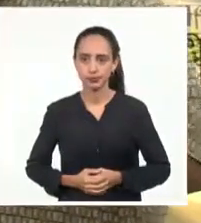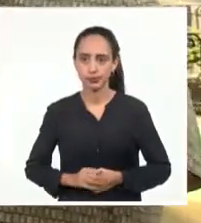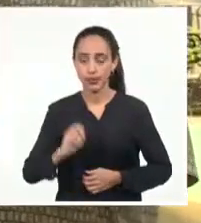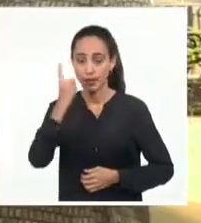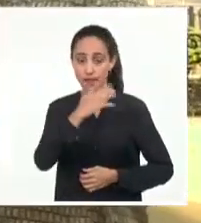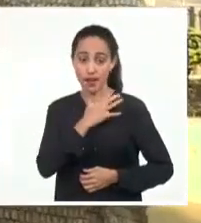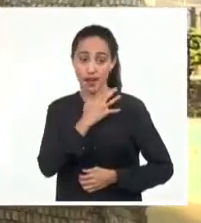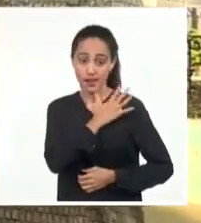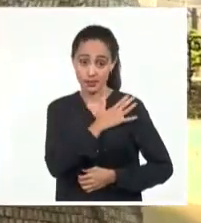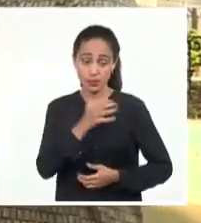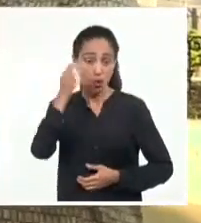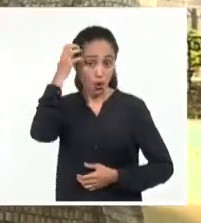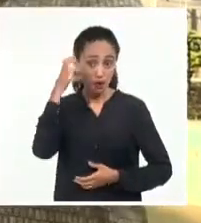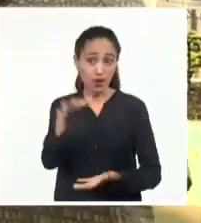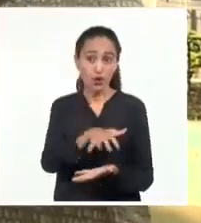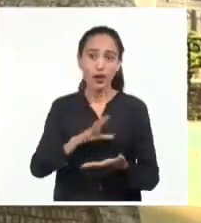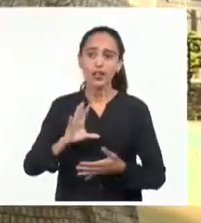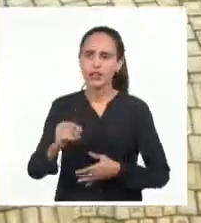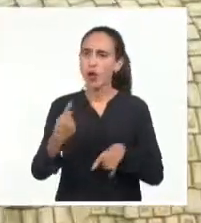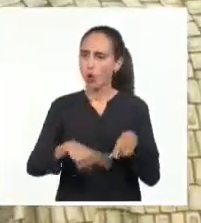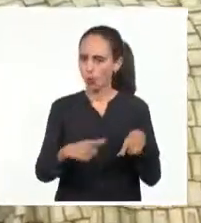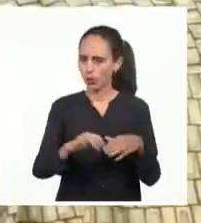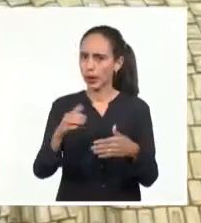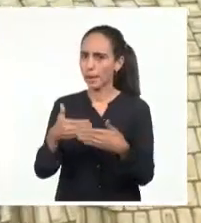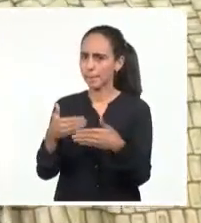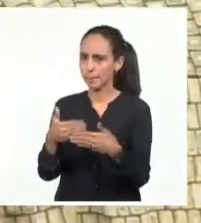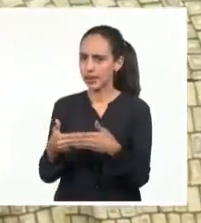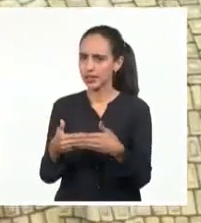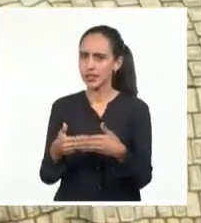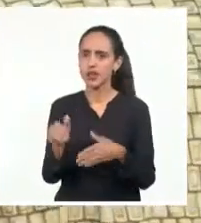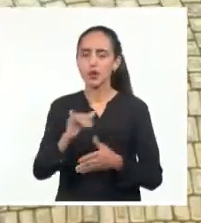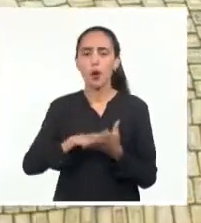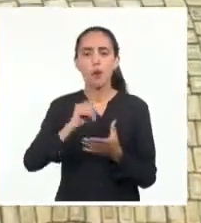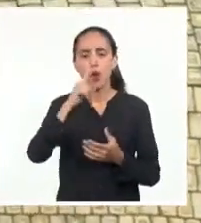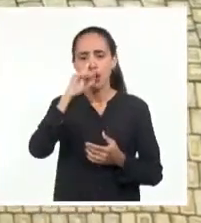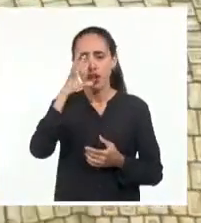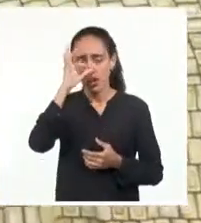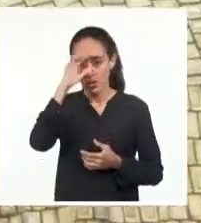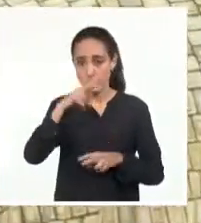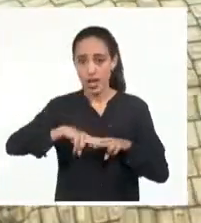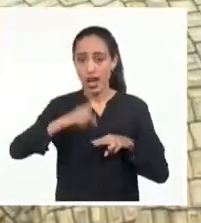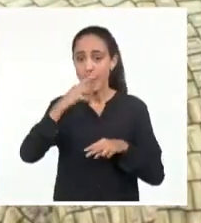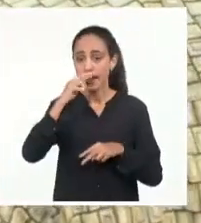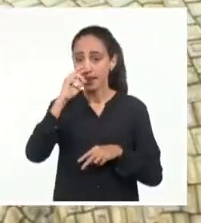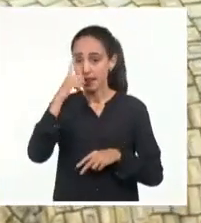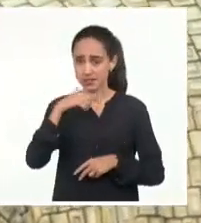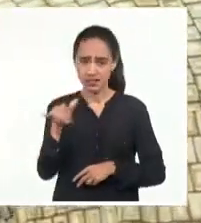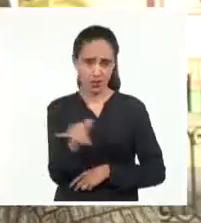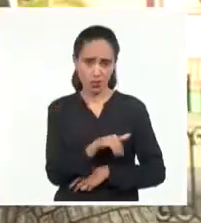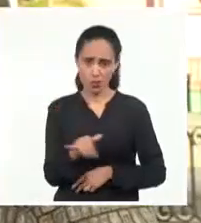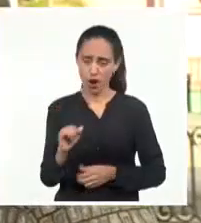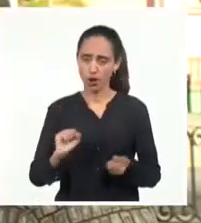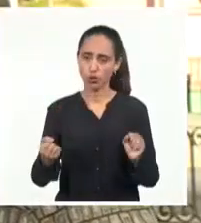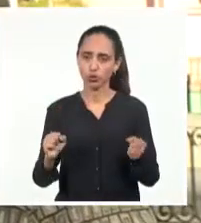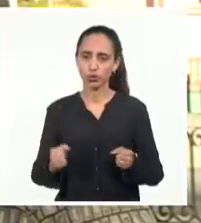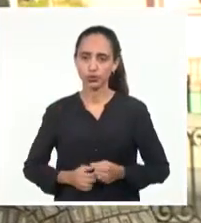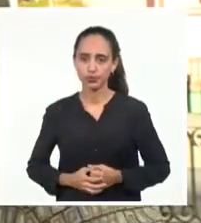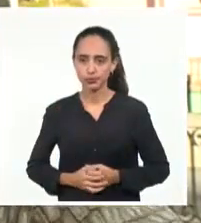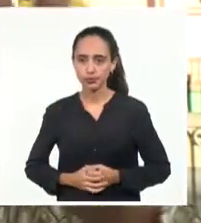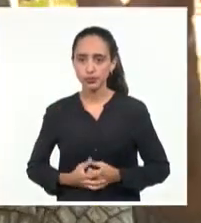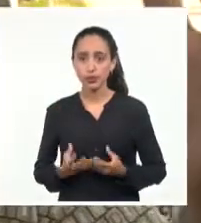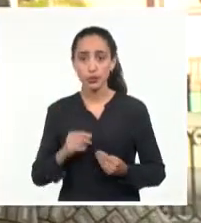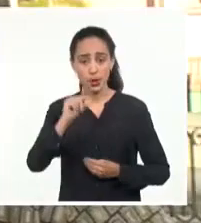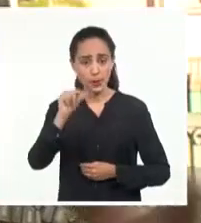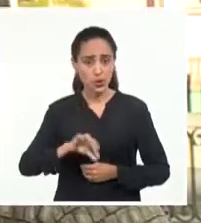desde el gobierno local, asegura que otras entidades como los molinos de harina han sido escenario de acciones de control. Personas